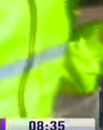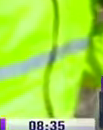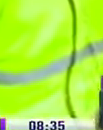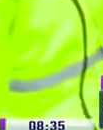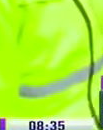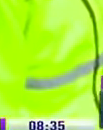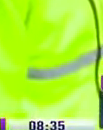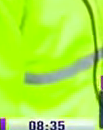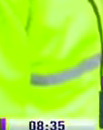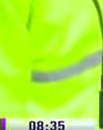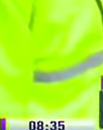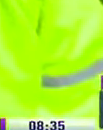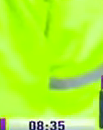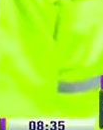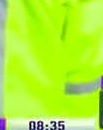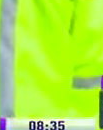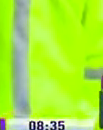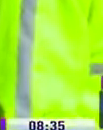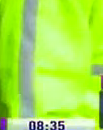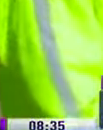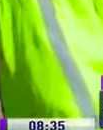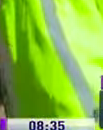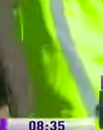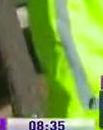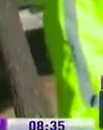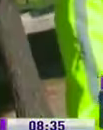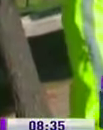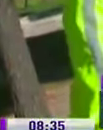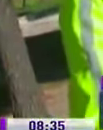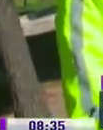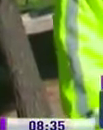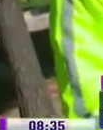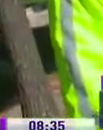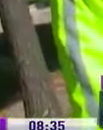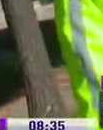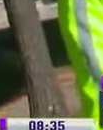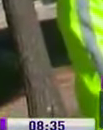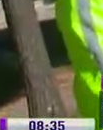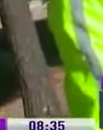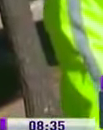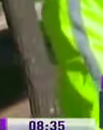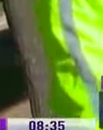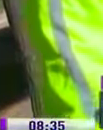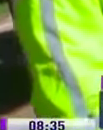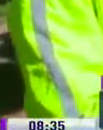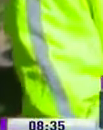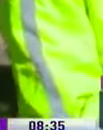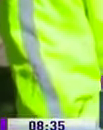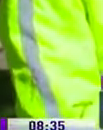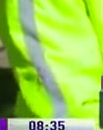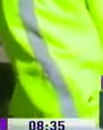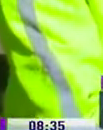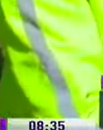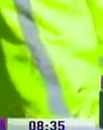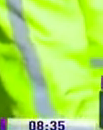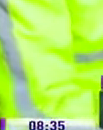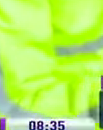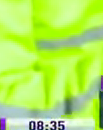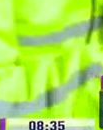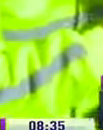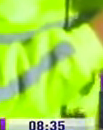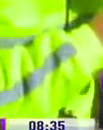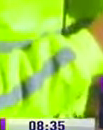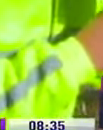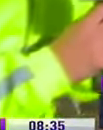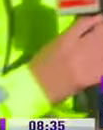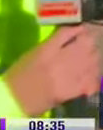casadito? Soltera. Ya sabe que el policía es su amigo. Gracias. Si usted quiere, podemos ser más que amigos. Yo